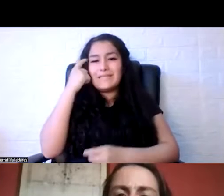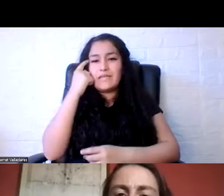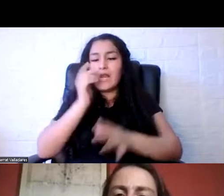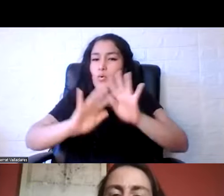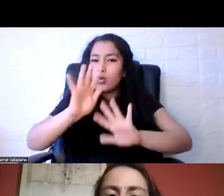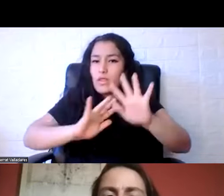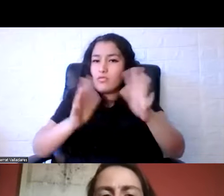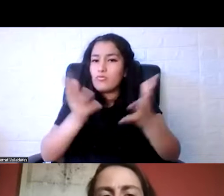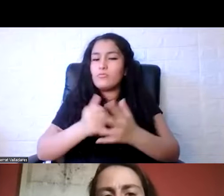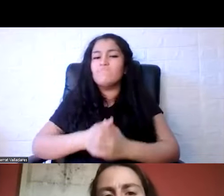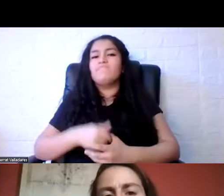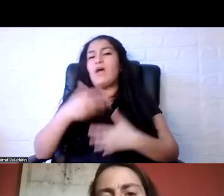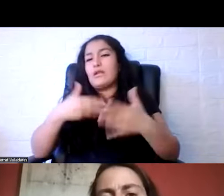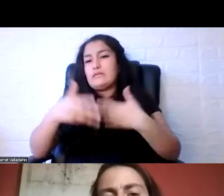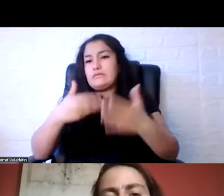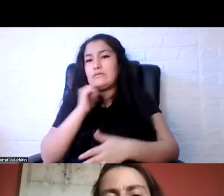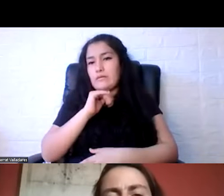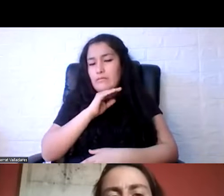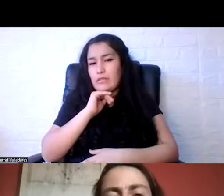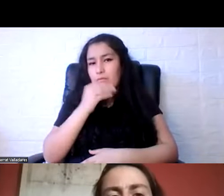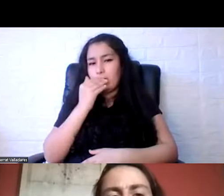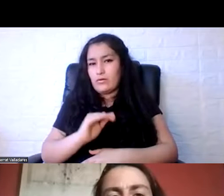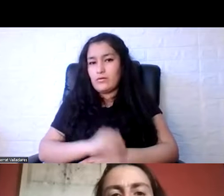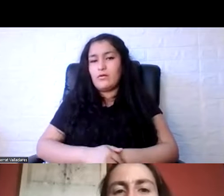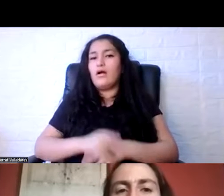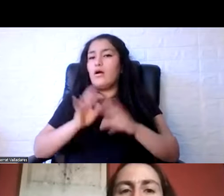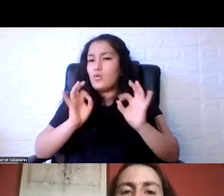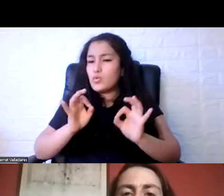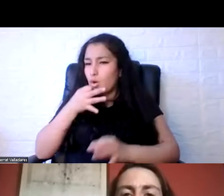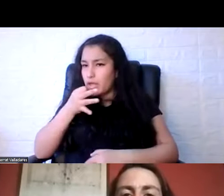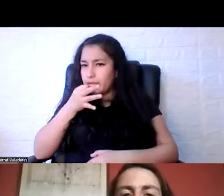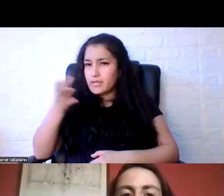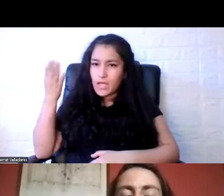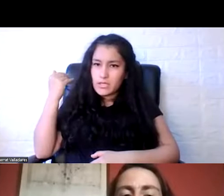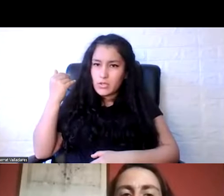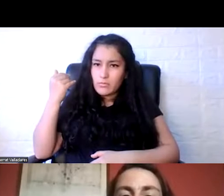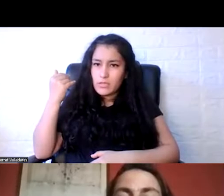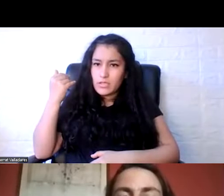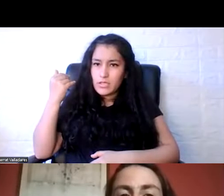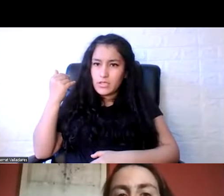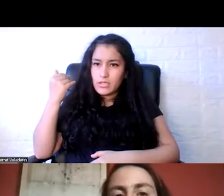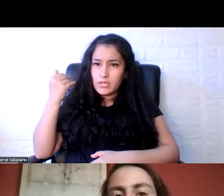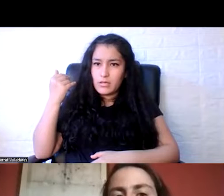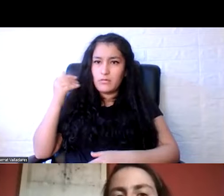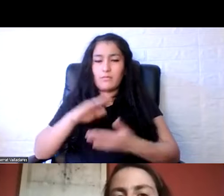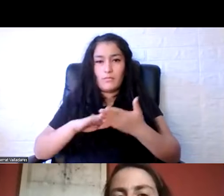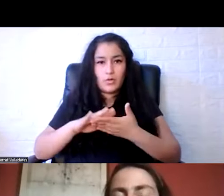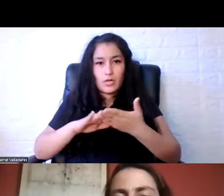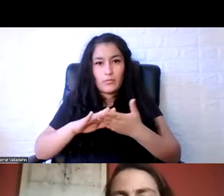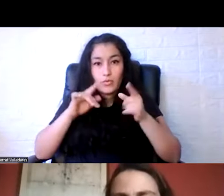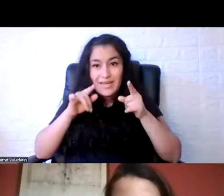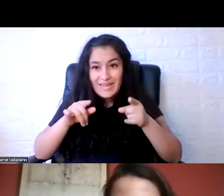Acá voy a pasar un poco más rápido, que tenía que ver con eso que les estaba contando anteriormente, de que de lo que permite finalmente esta